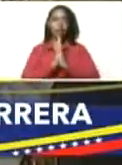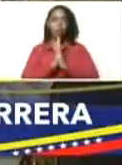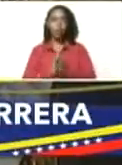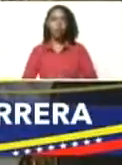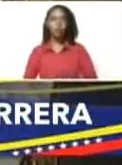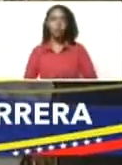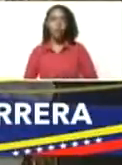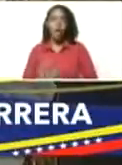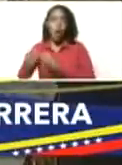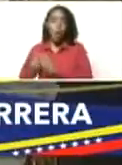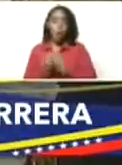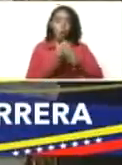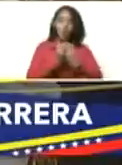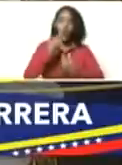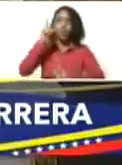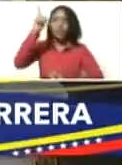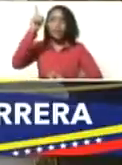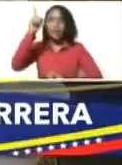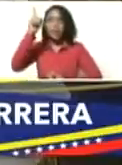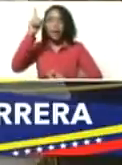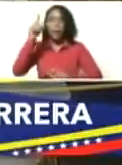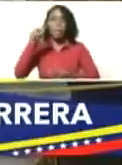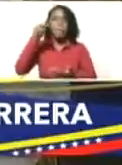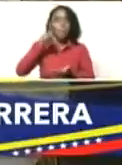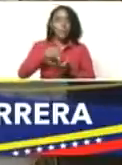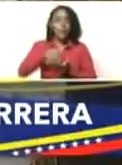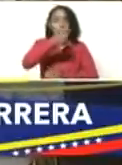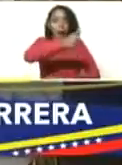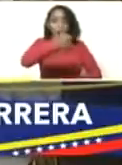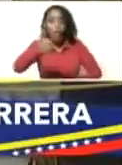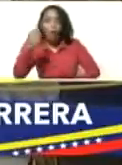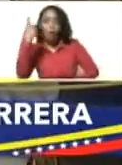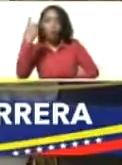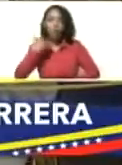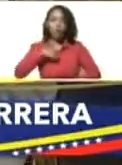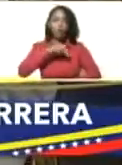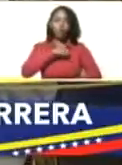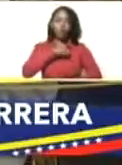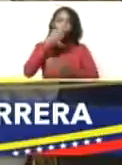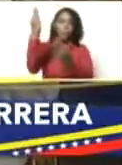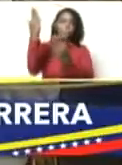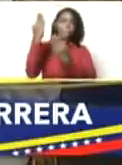y que junto a ti interceda por cada una y cada uno de nosotros.